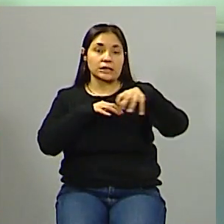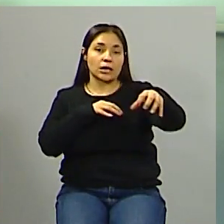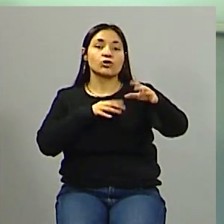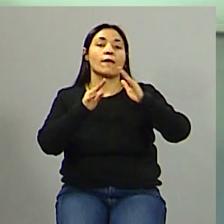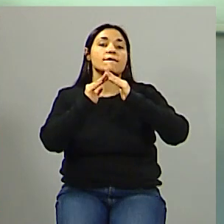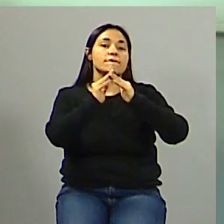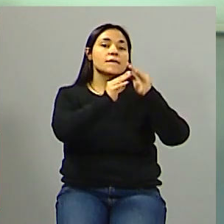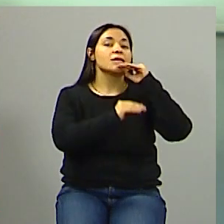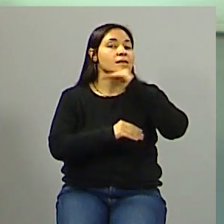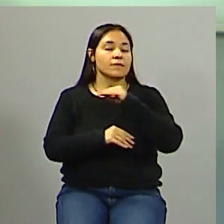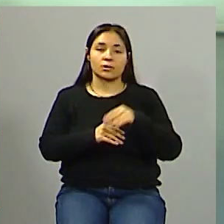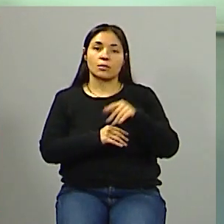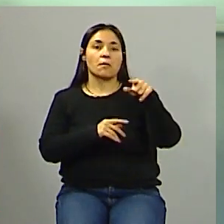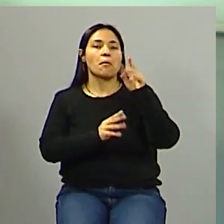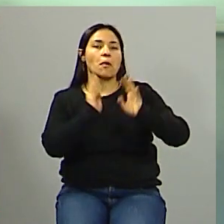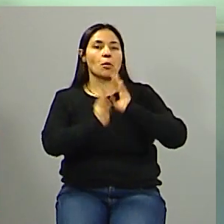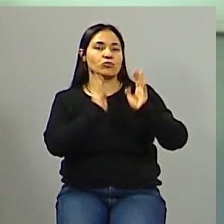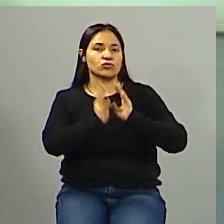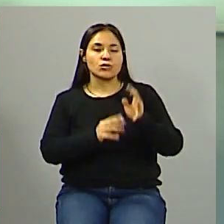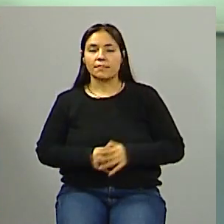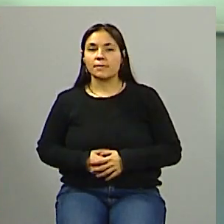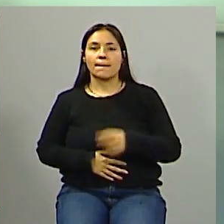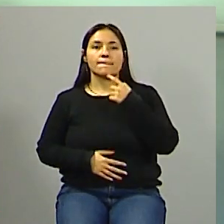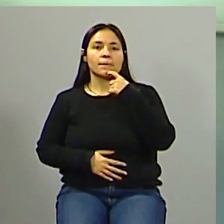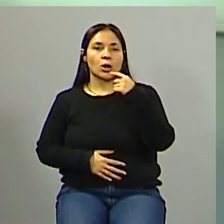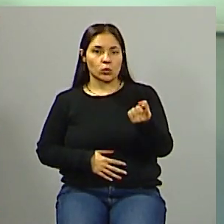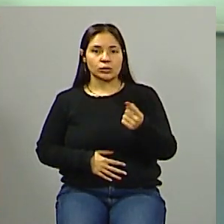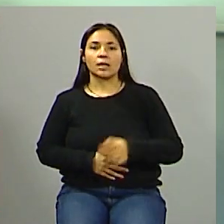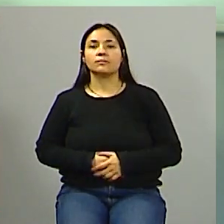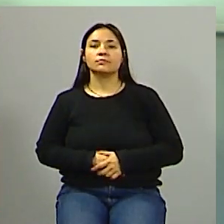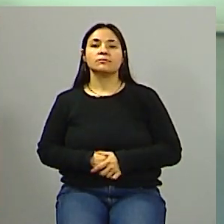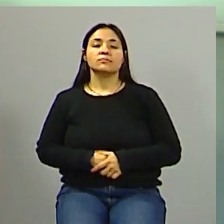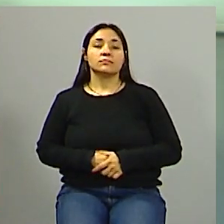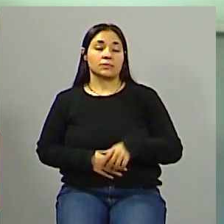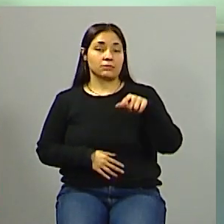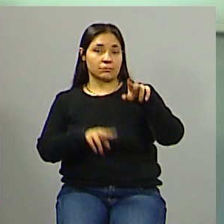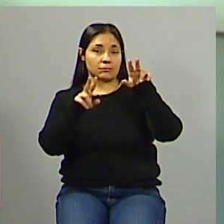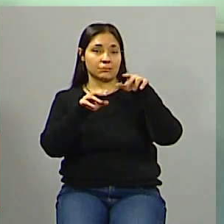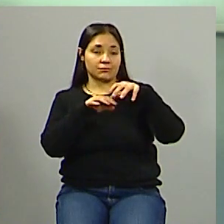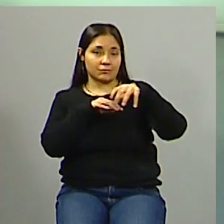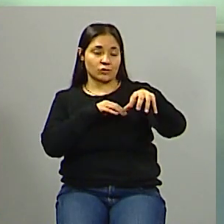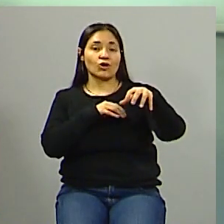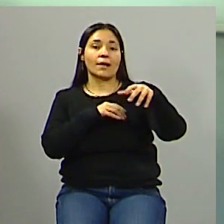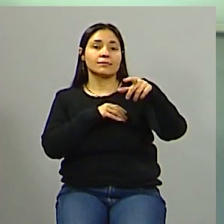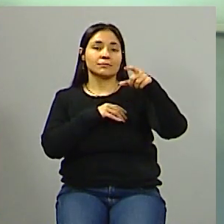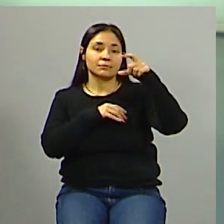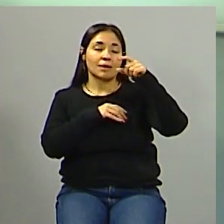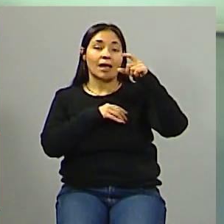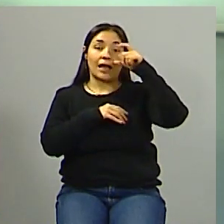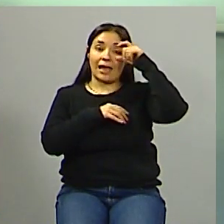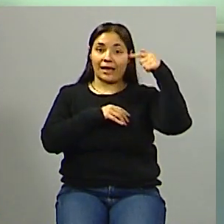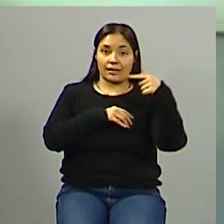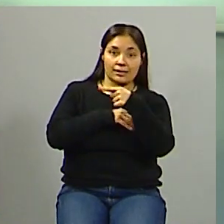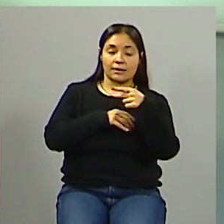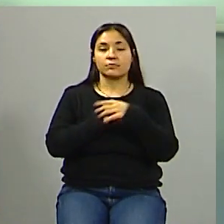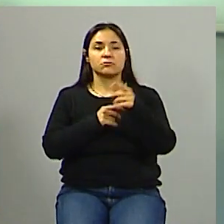vitivinícola, en el sector productivo. La pregunta que le hacemos, ustedes, porque usted representa la zona este, ¿siente que el gobierno de la